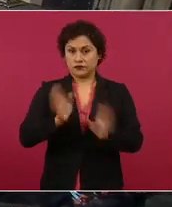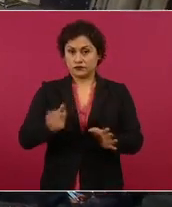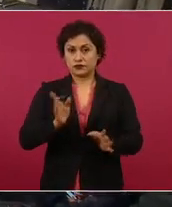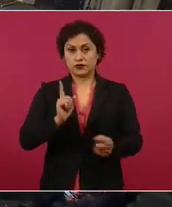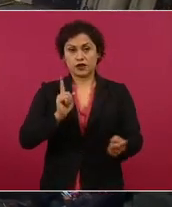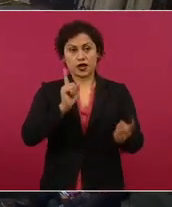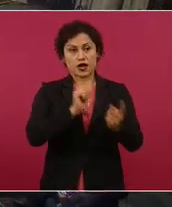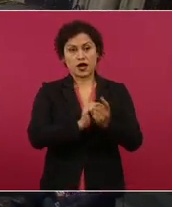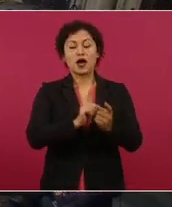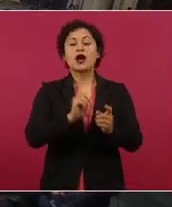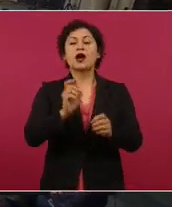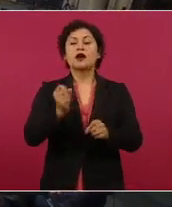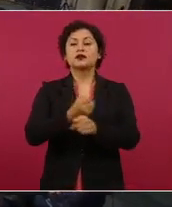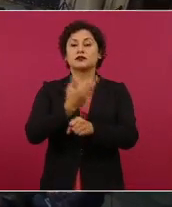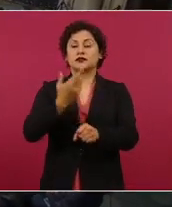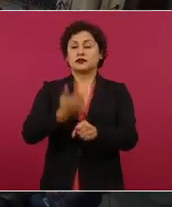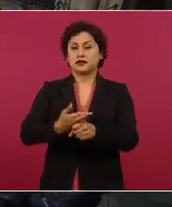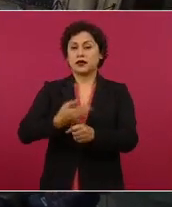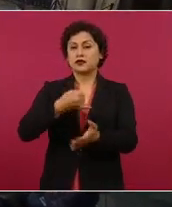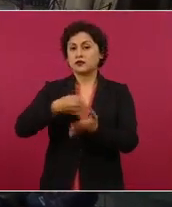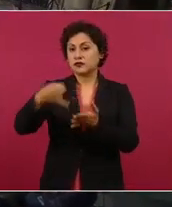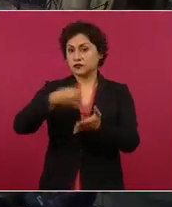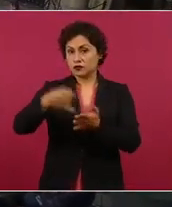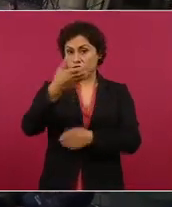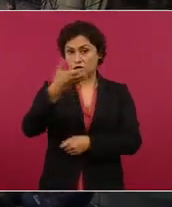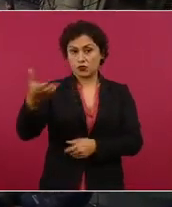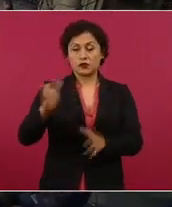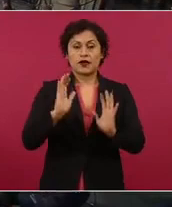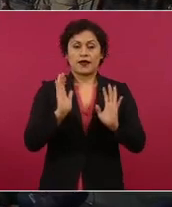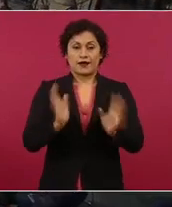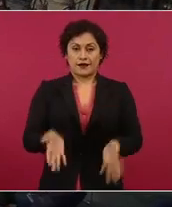secretario de Agricultura. Esa es una postura